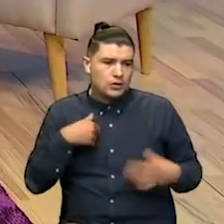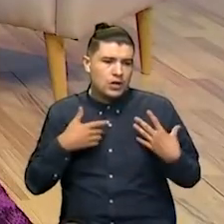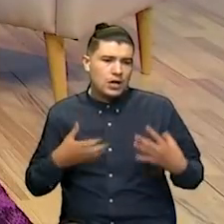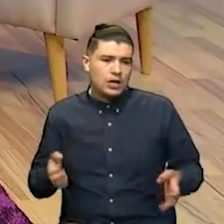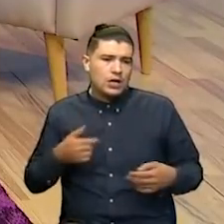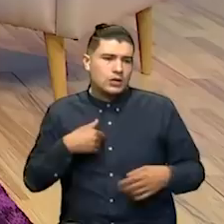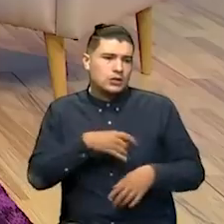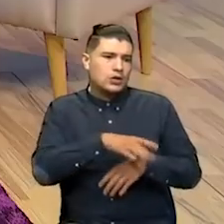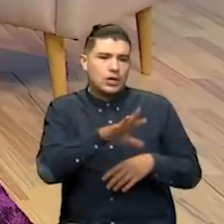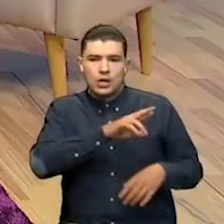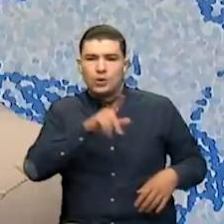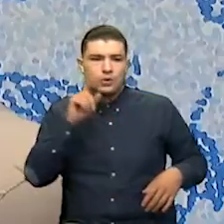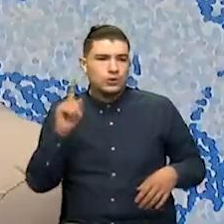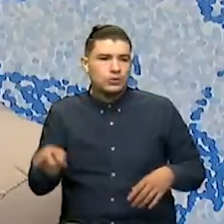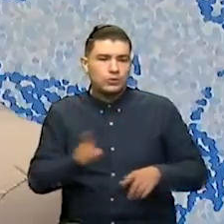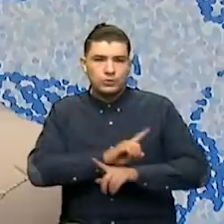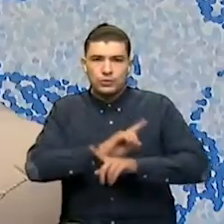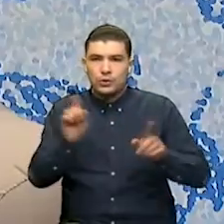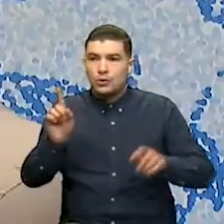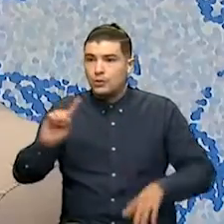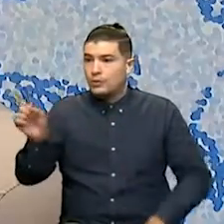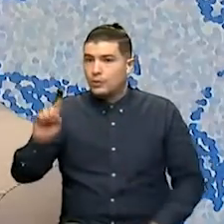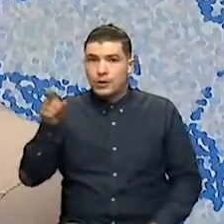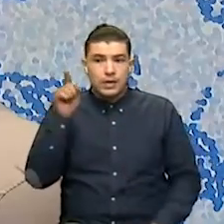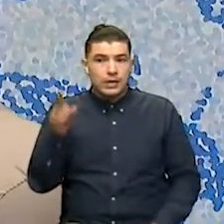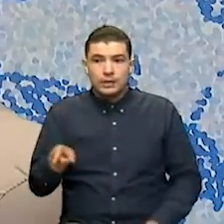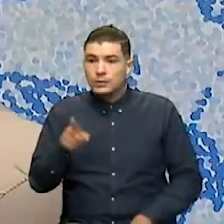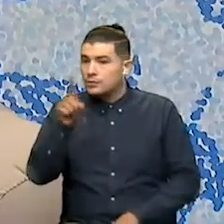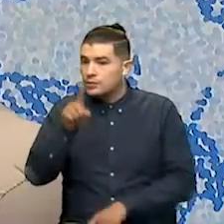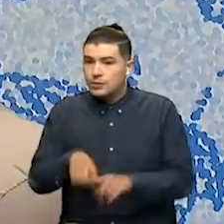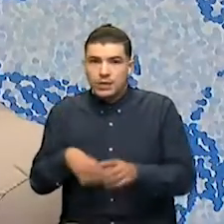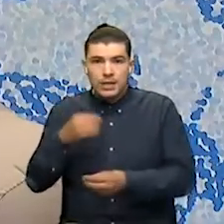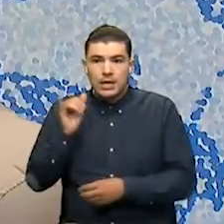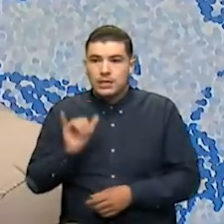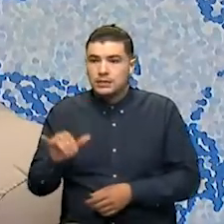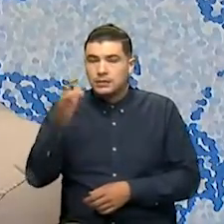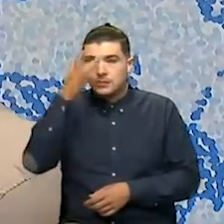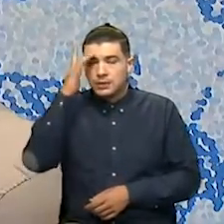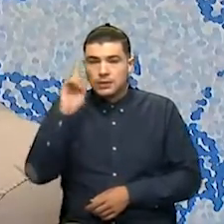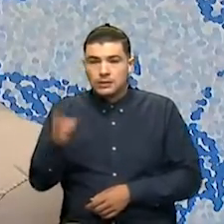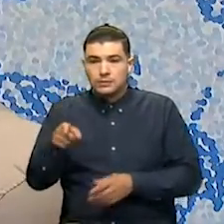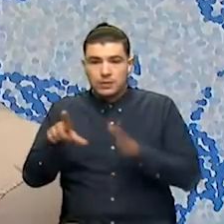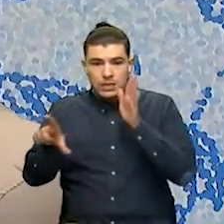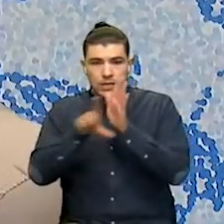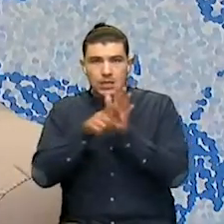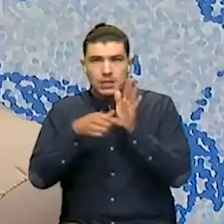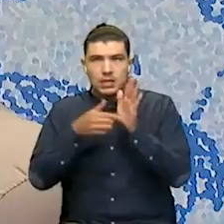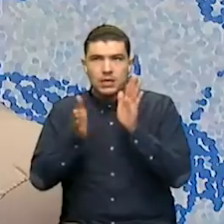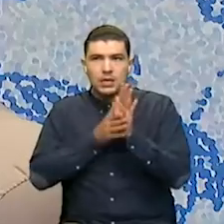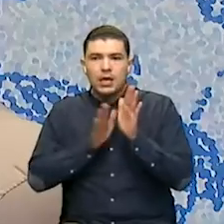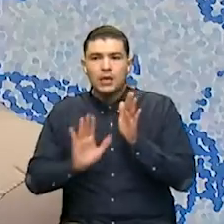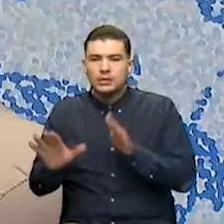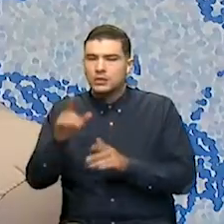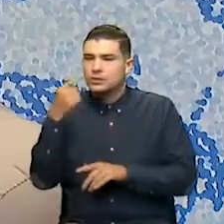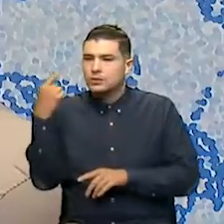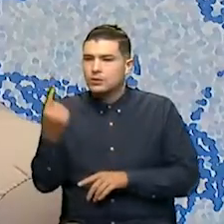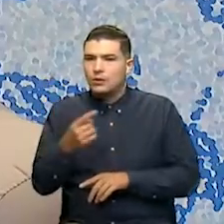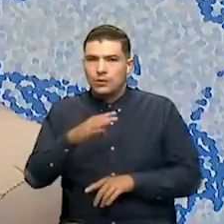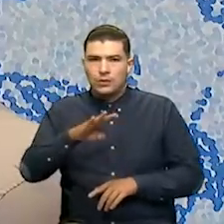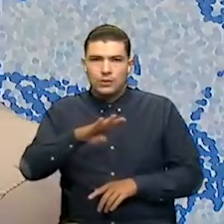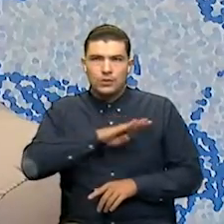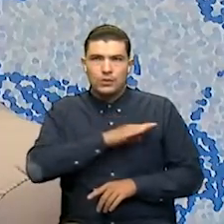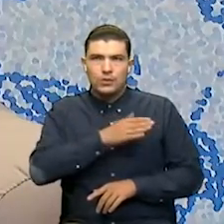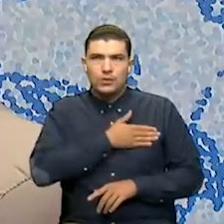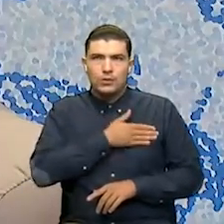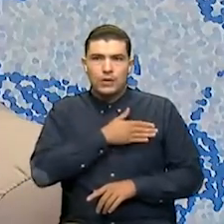dejo todo y al otro no. No, eso no es así. Porque la ley, claro, eso se da solo en las telenovelas. Ahí sí eso no